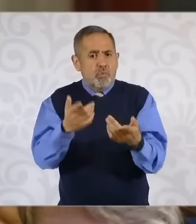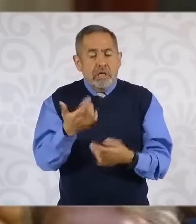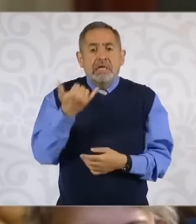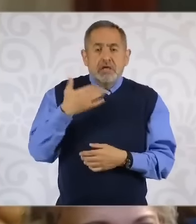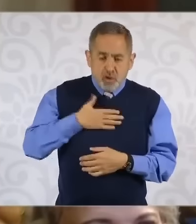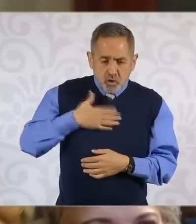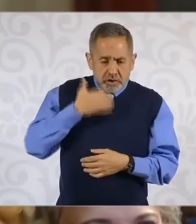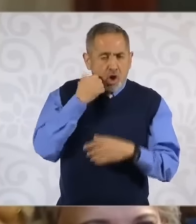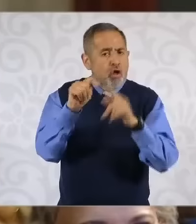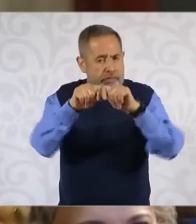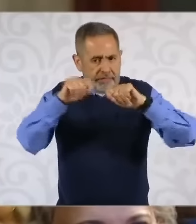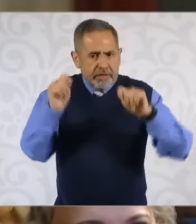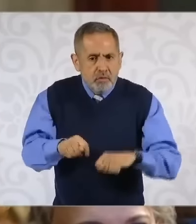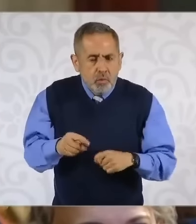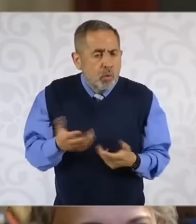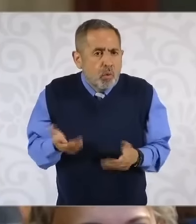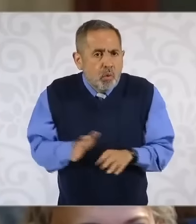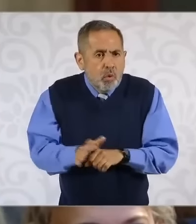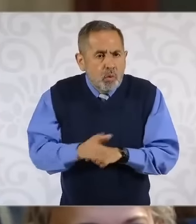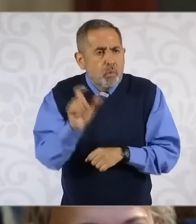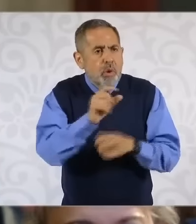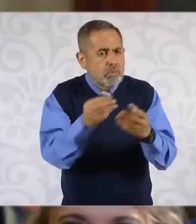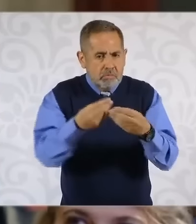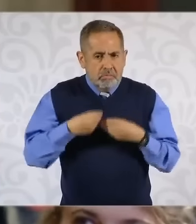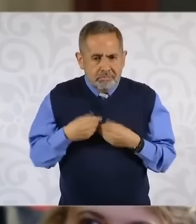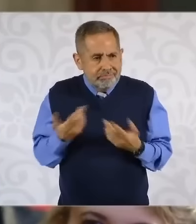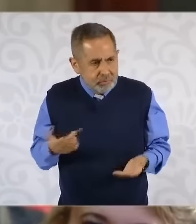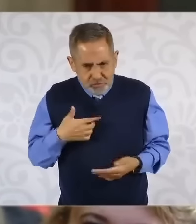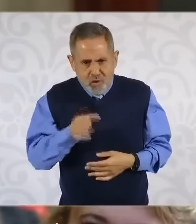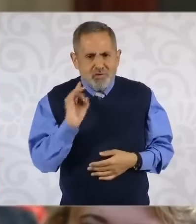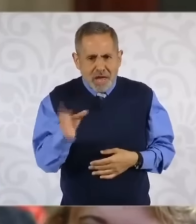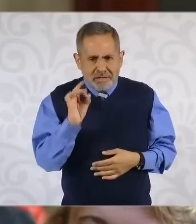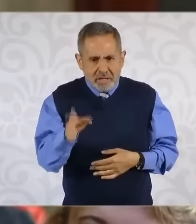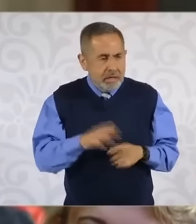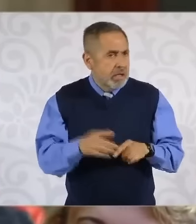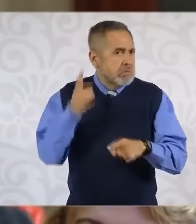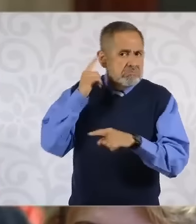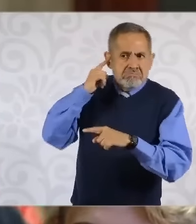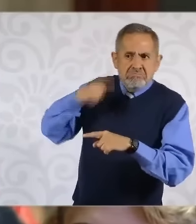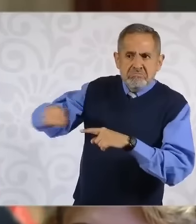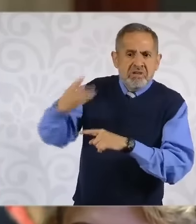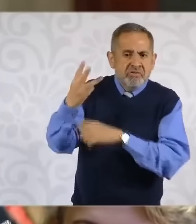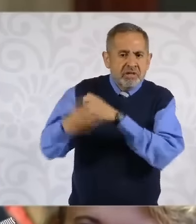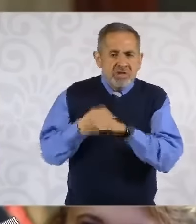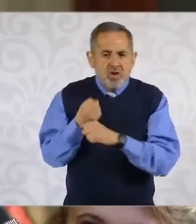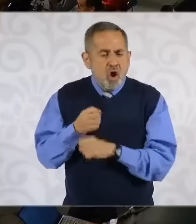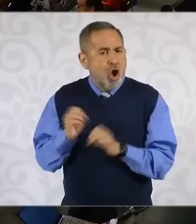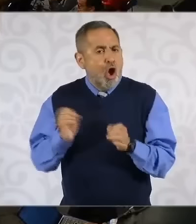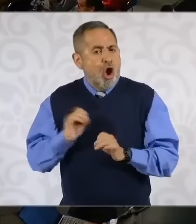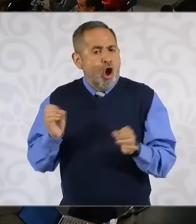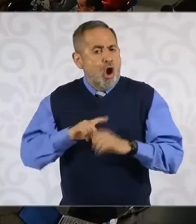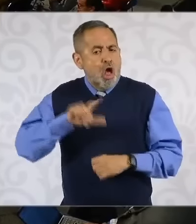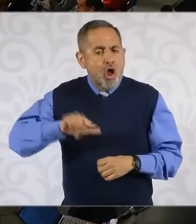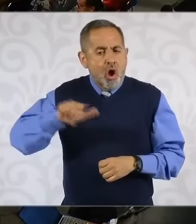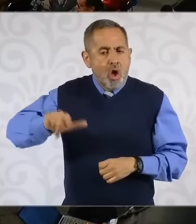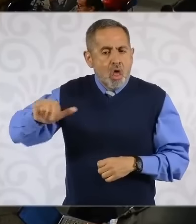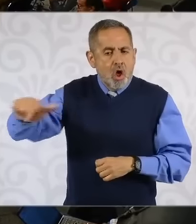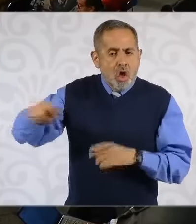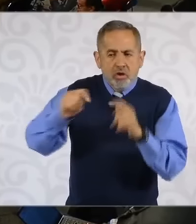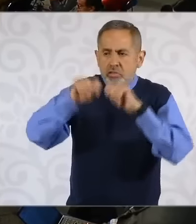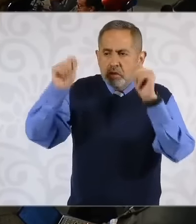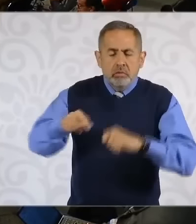titulación, pues tienen conocimiento de que hay compañeros que desde hace 3 años aún no se han logrado titular y eso les tiene